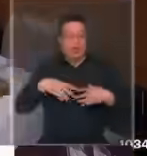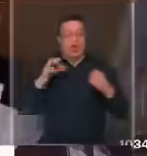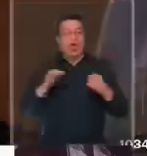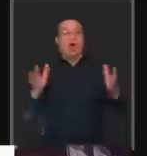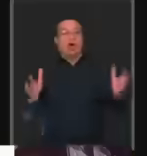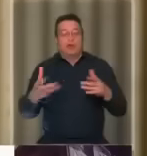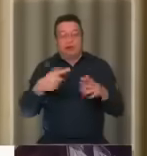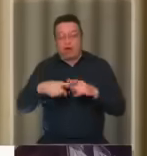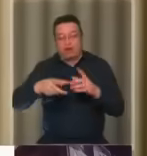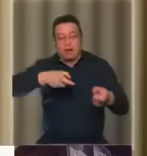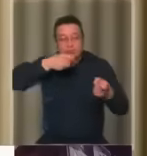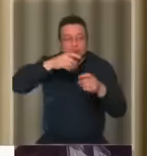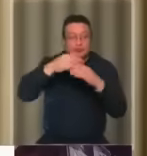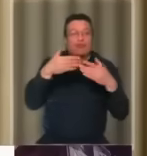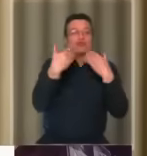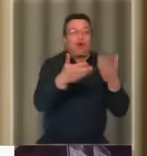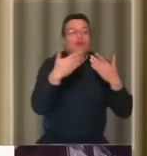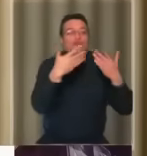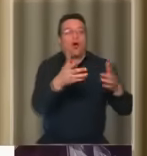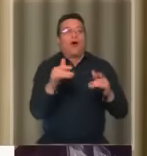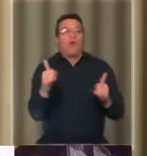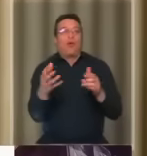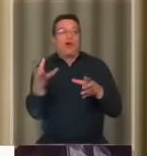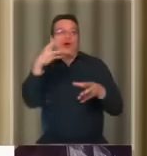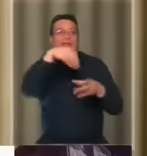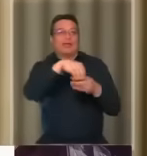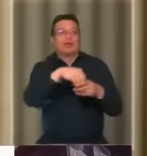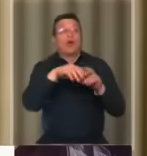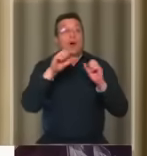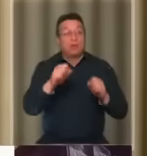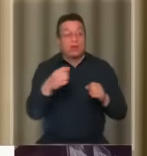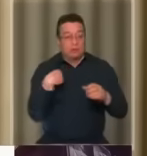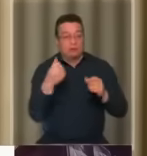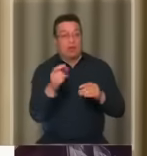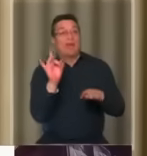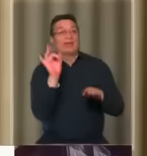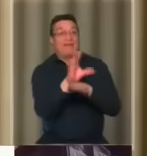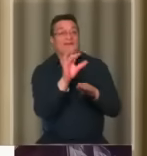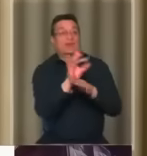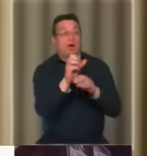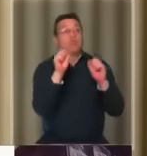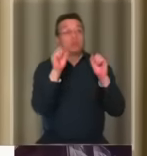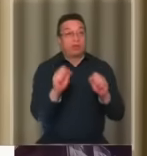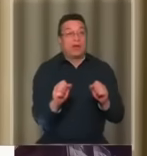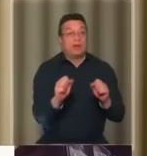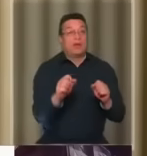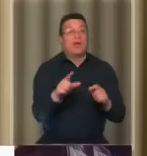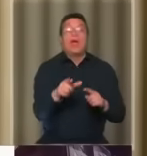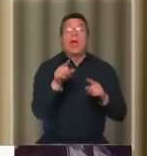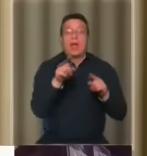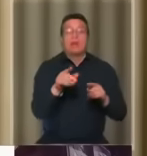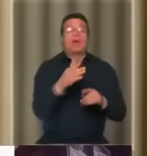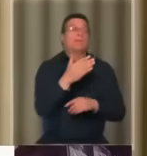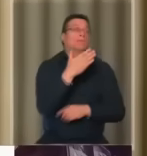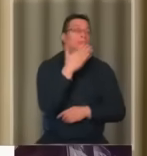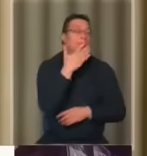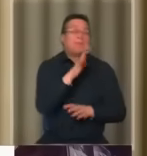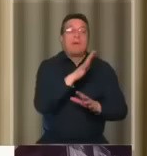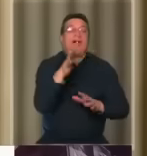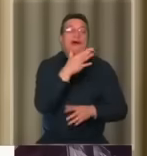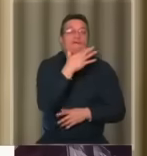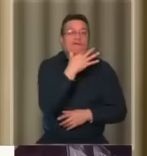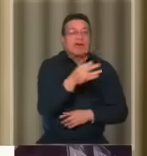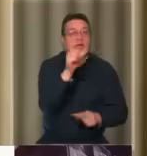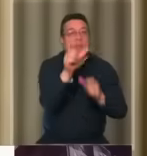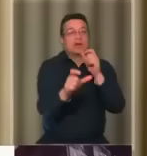de accesorios. Hay algunos videojuegos que permiten que otra persona te pueda transferir esto. Entonces ese es el mundo ideal para que personas que buscan